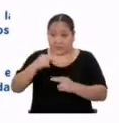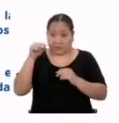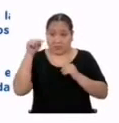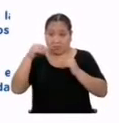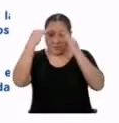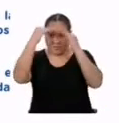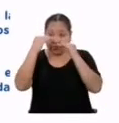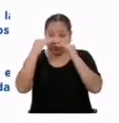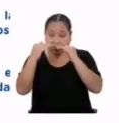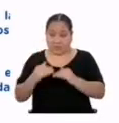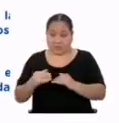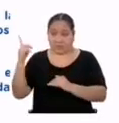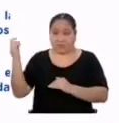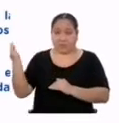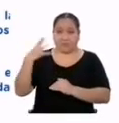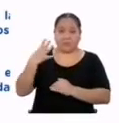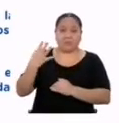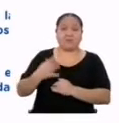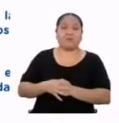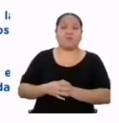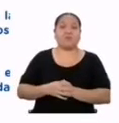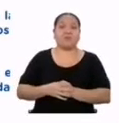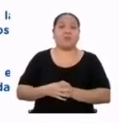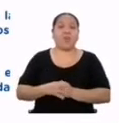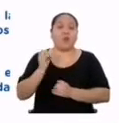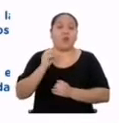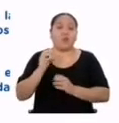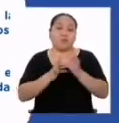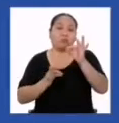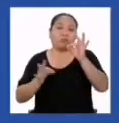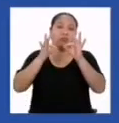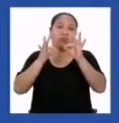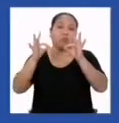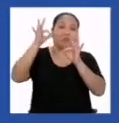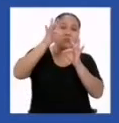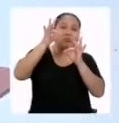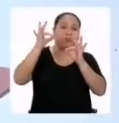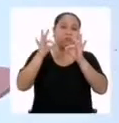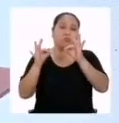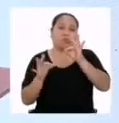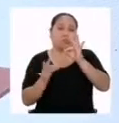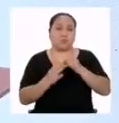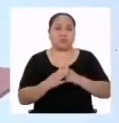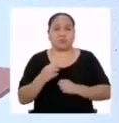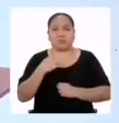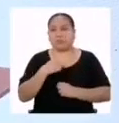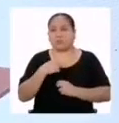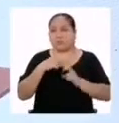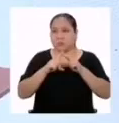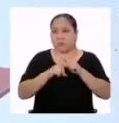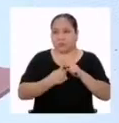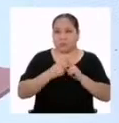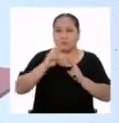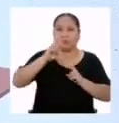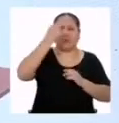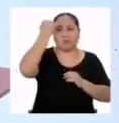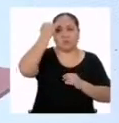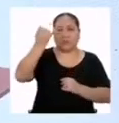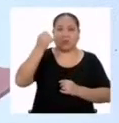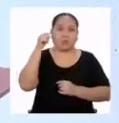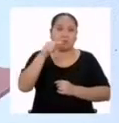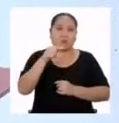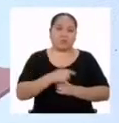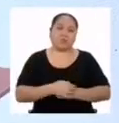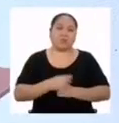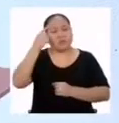secuencia fijada por el autor? ¿O reordenamos nuestra información? Yo empezaría con la segunda idea, porque es un poco